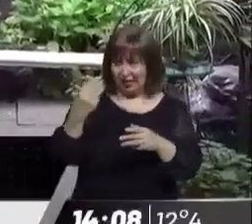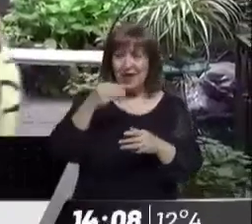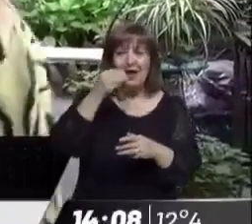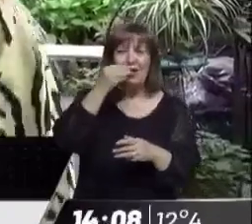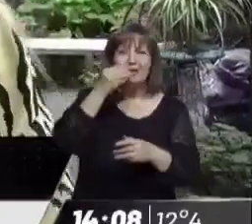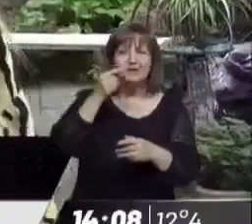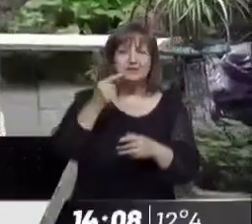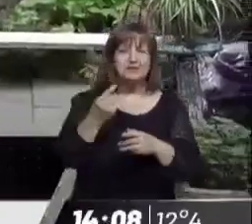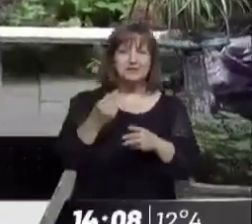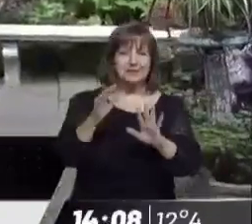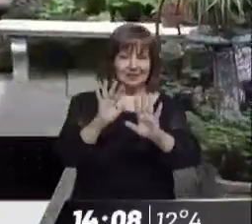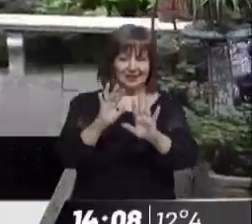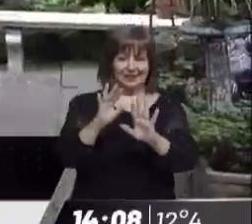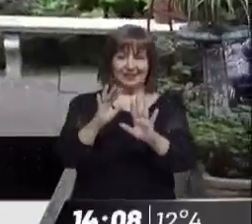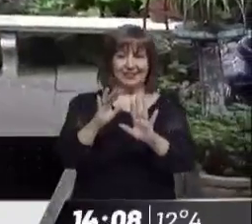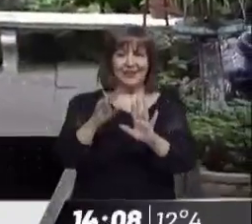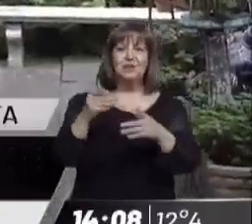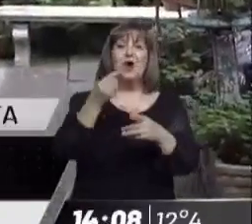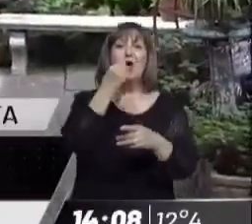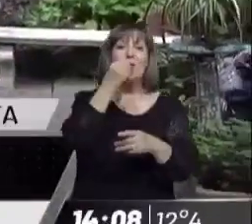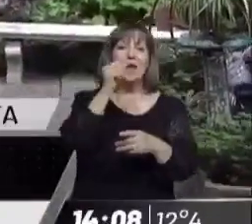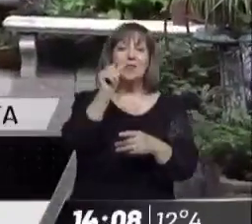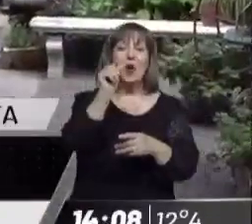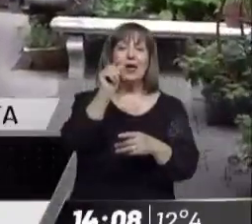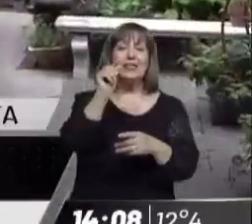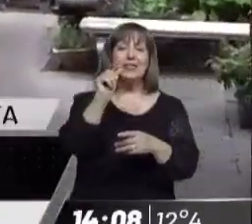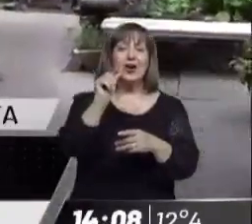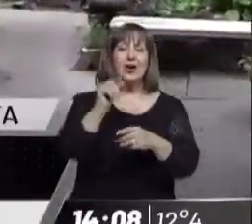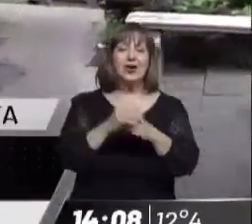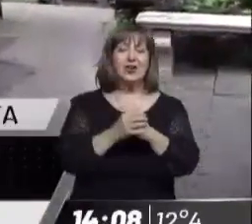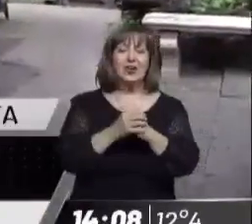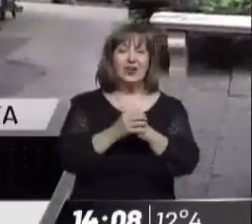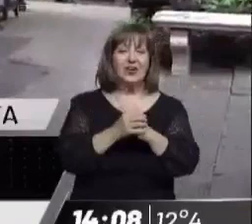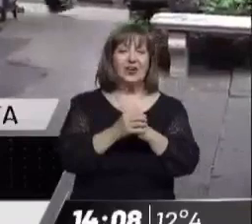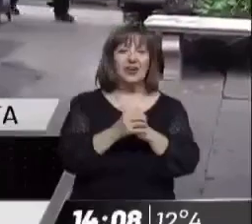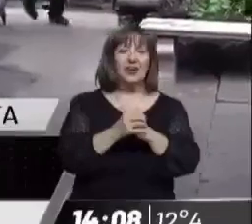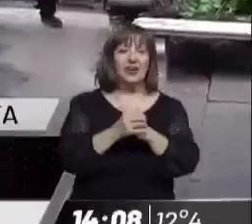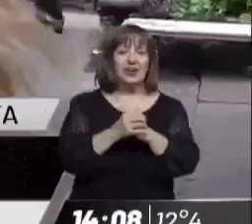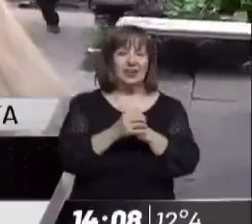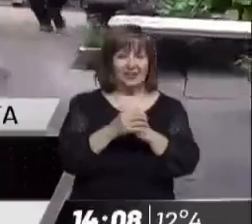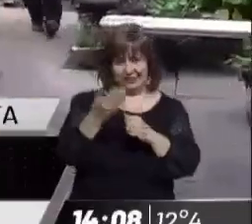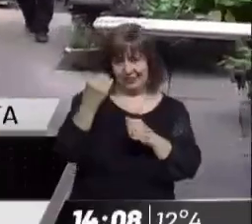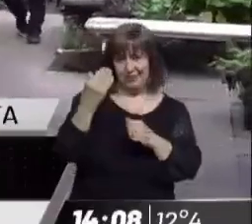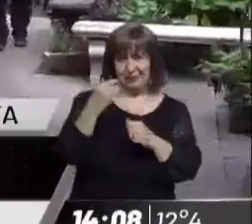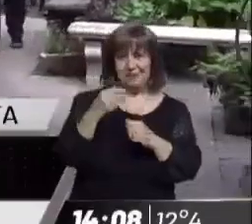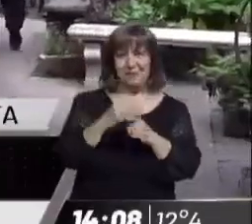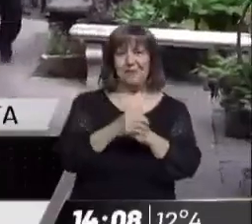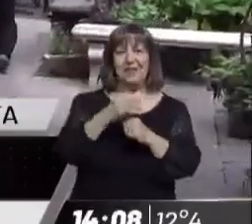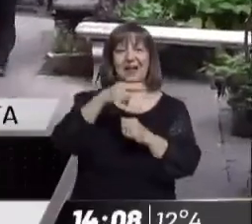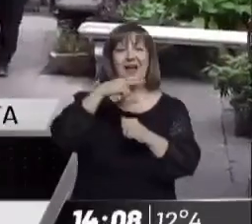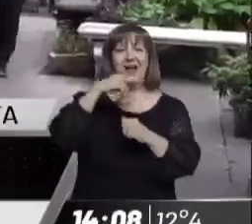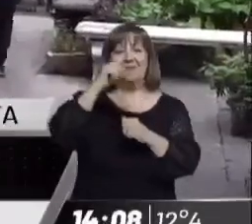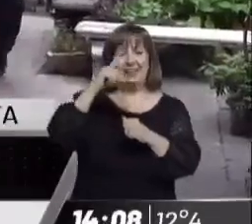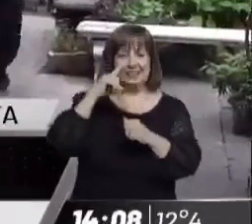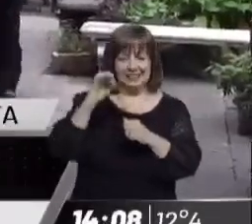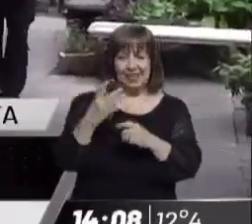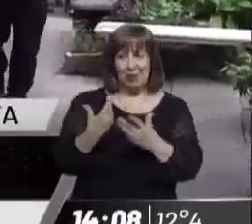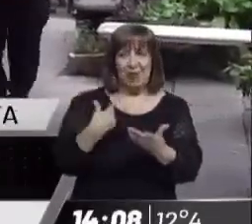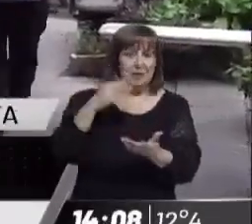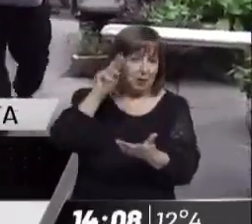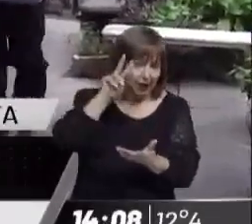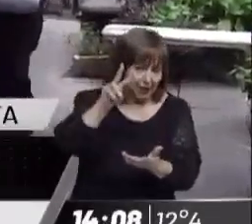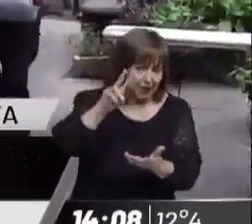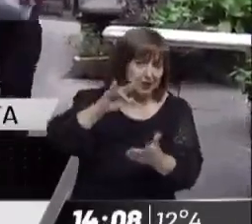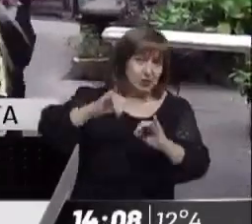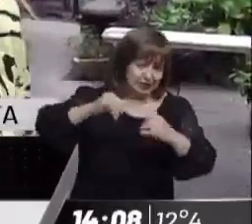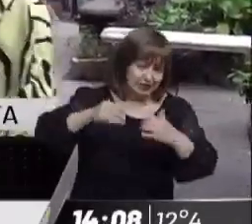Voy a tener que probar, chicos, ¿qué dicen? Sí, sí, dale, dale, dale. Levantaste dale el nivel de la tortilla de dale sin miedo. Me dieron el ok. Dale sin